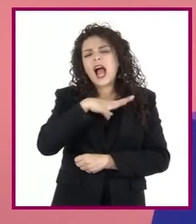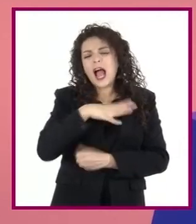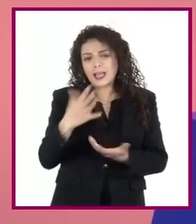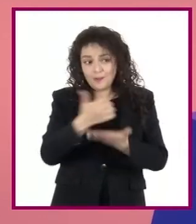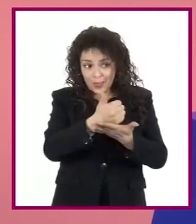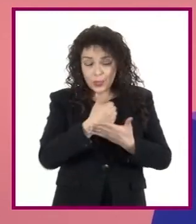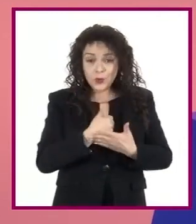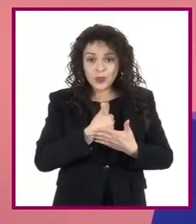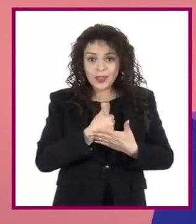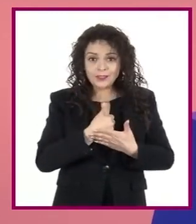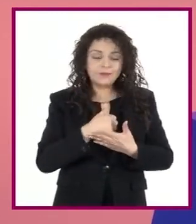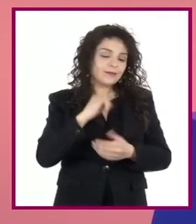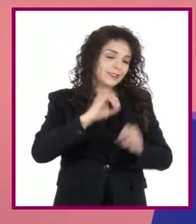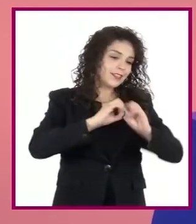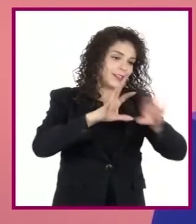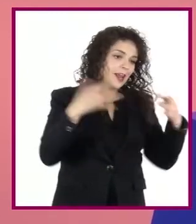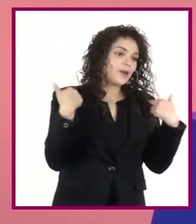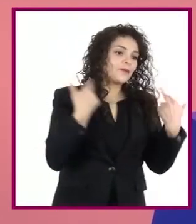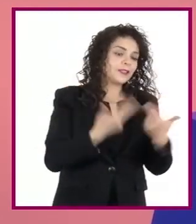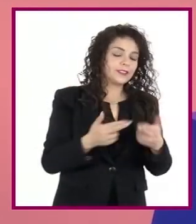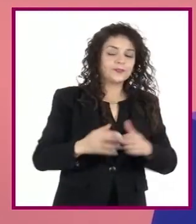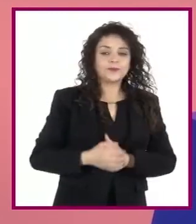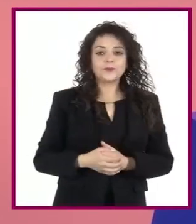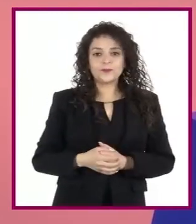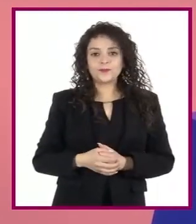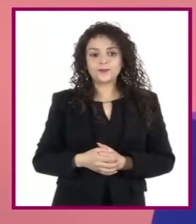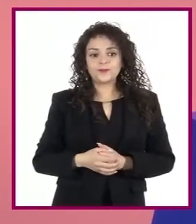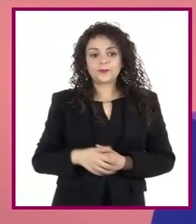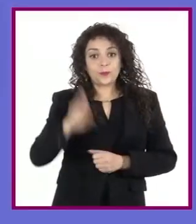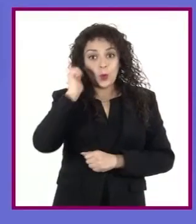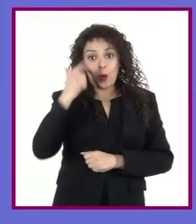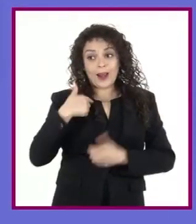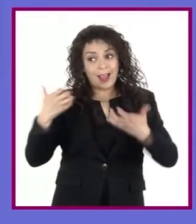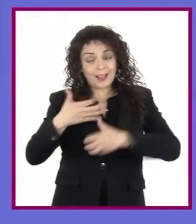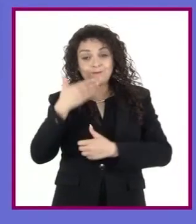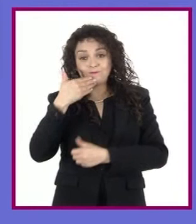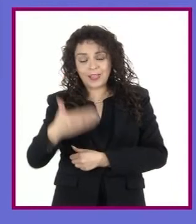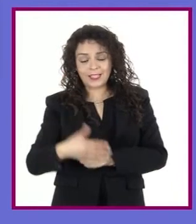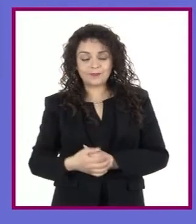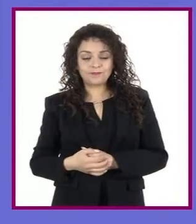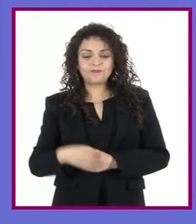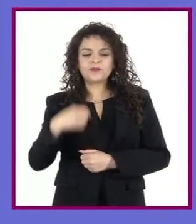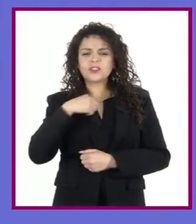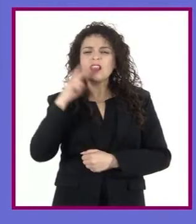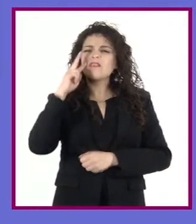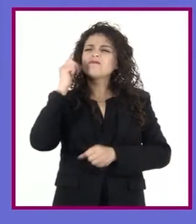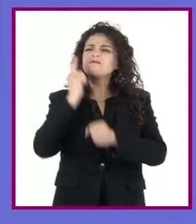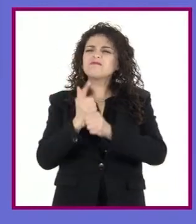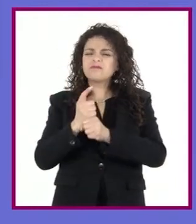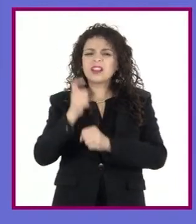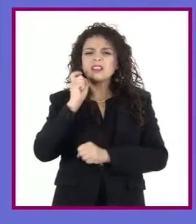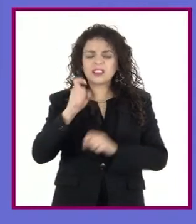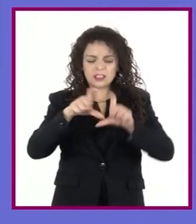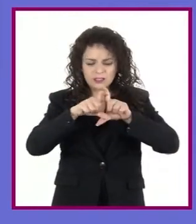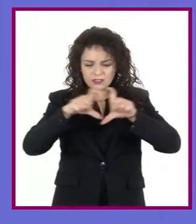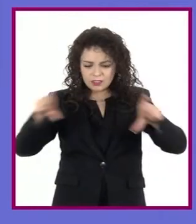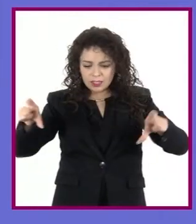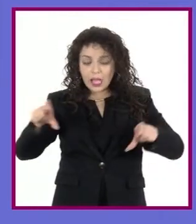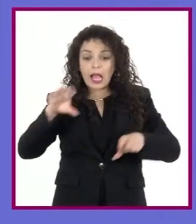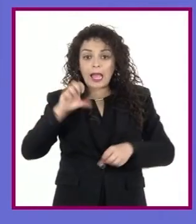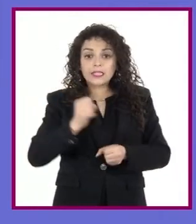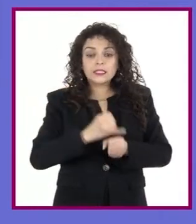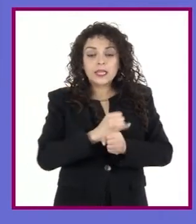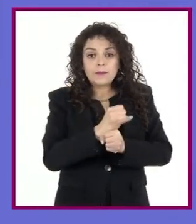con eso? Claro, profesora. Espero hacerlo bien. Lo que observo es que es un texto de